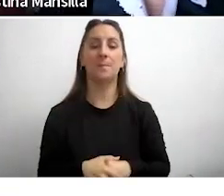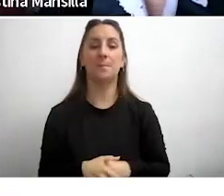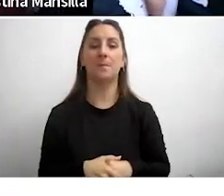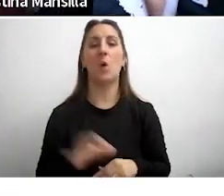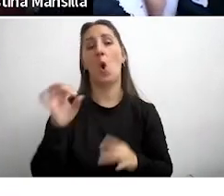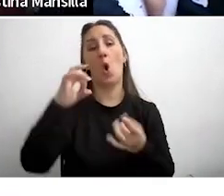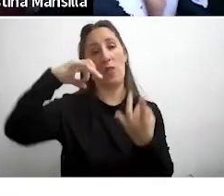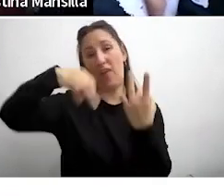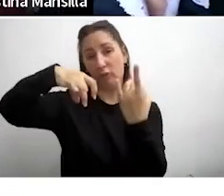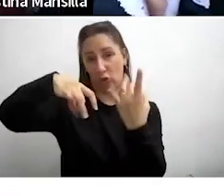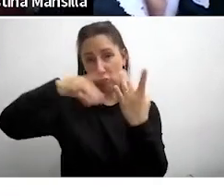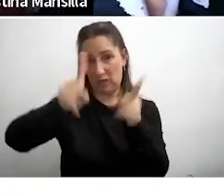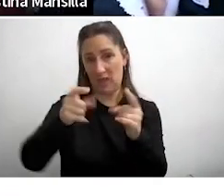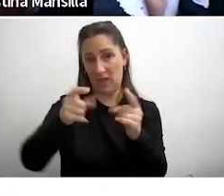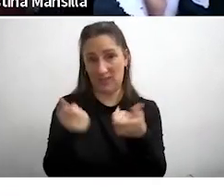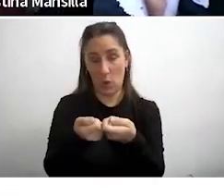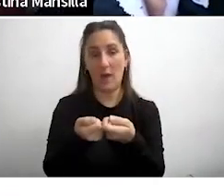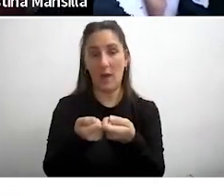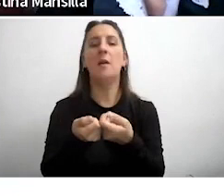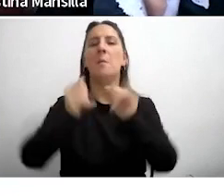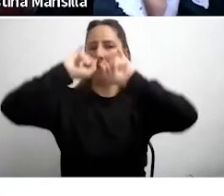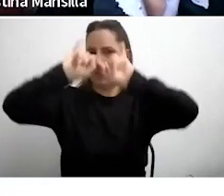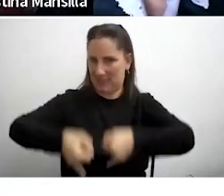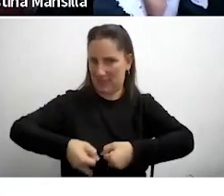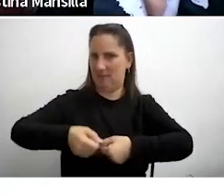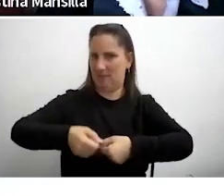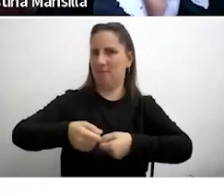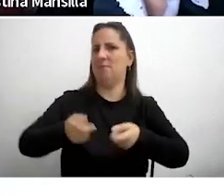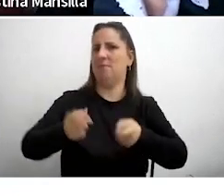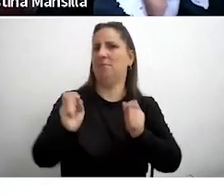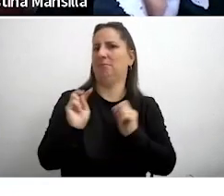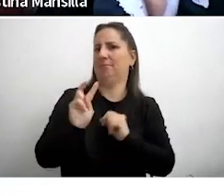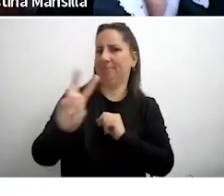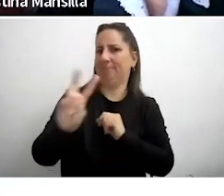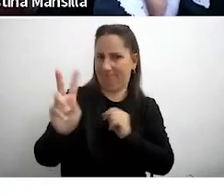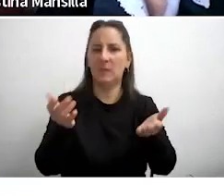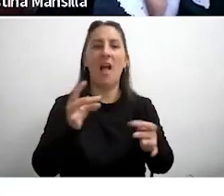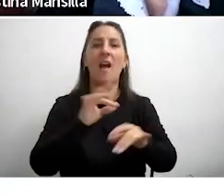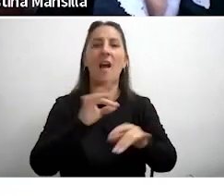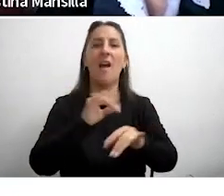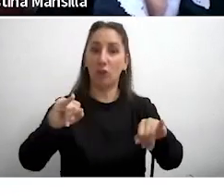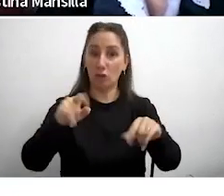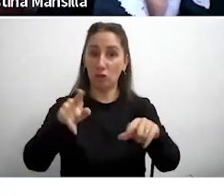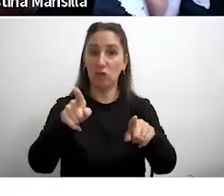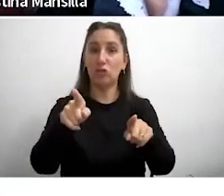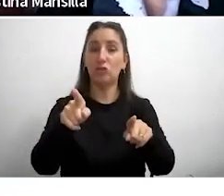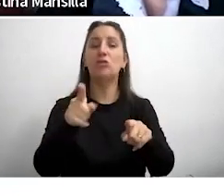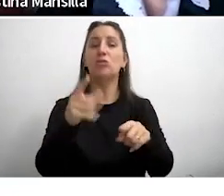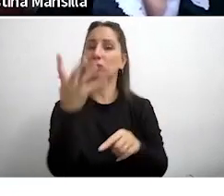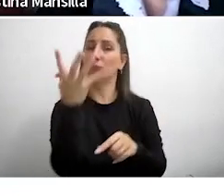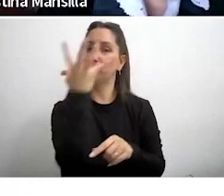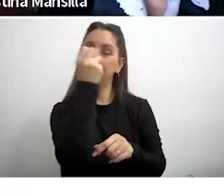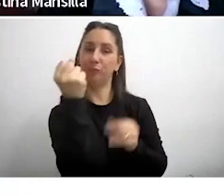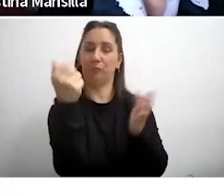móviles, habilita a que registre datos biométricos sin necesidad de tener